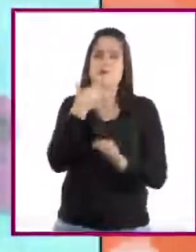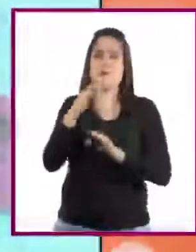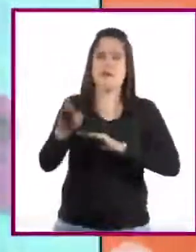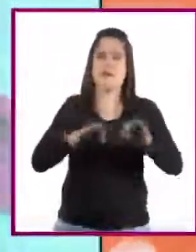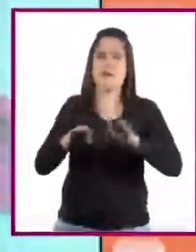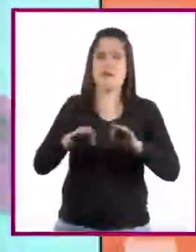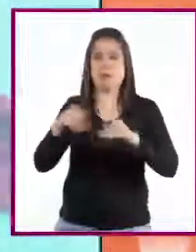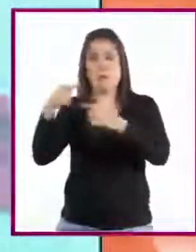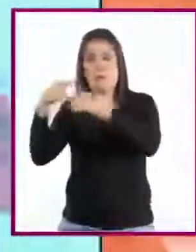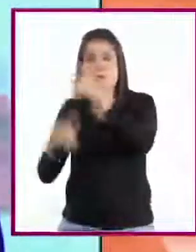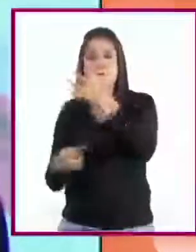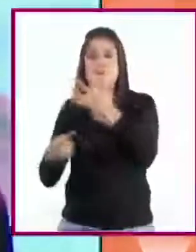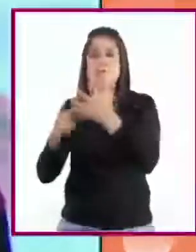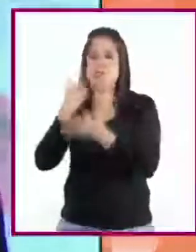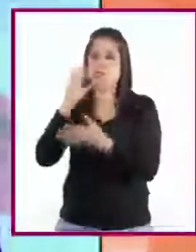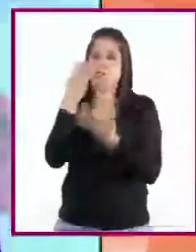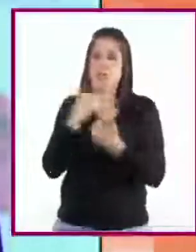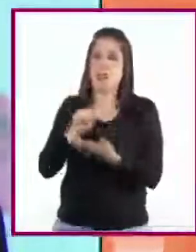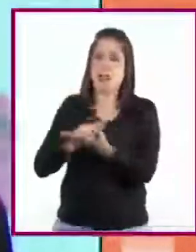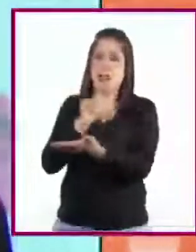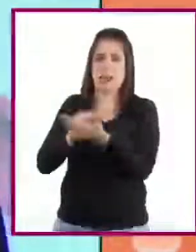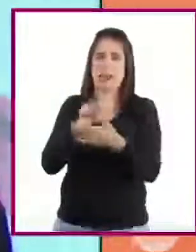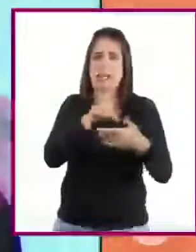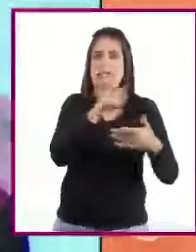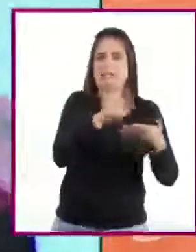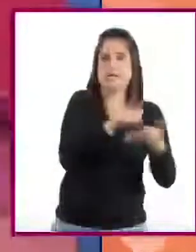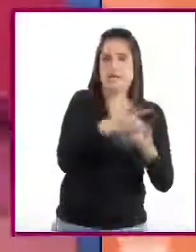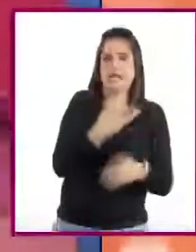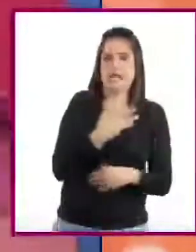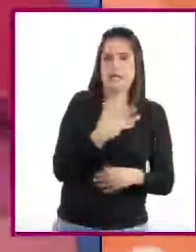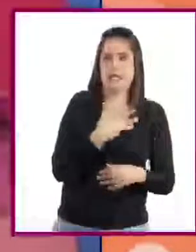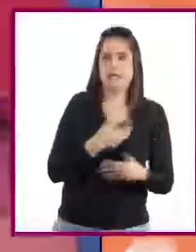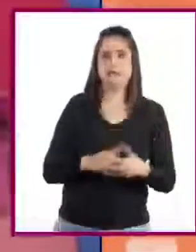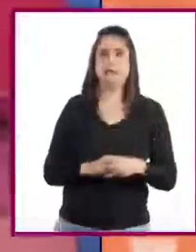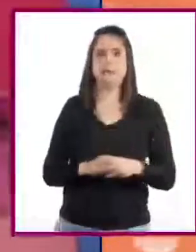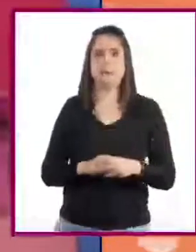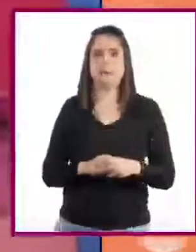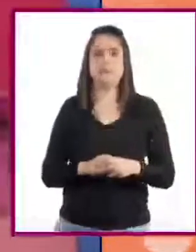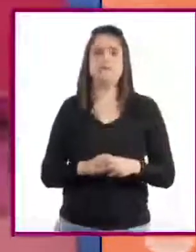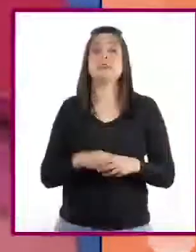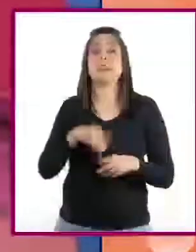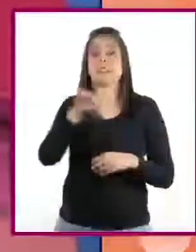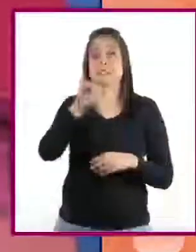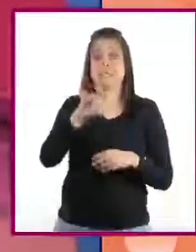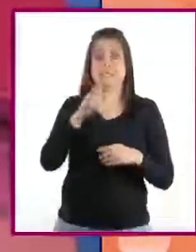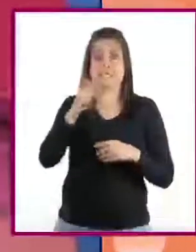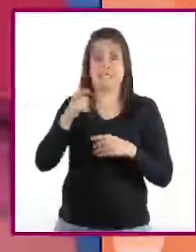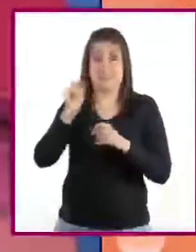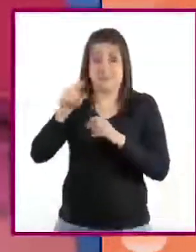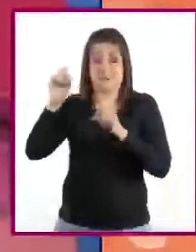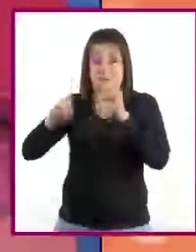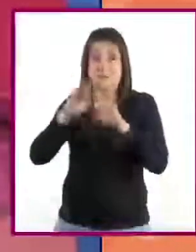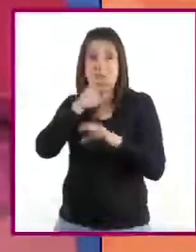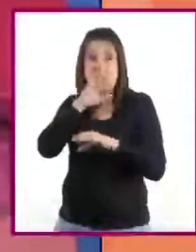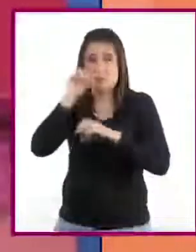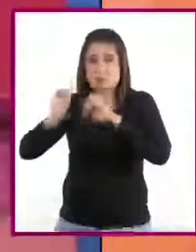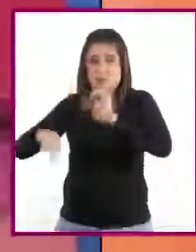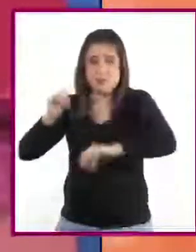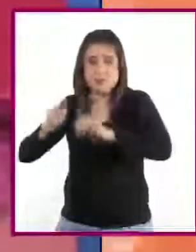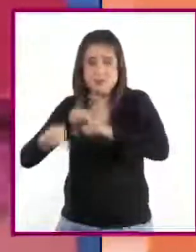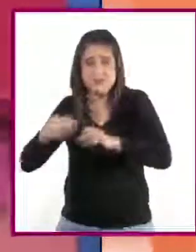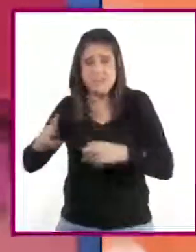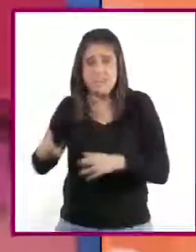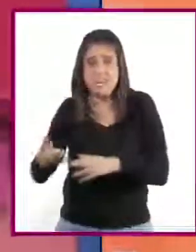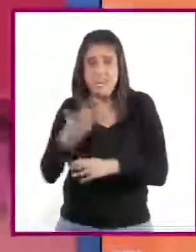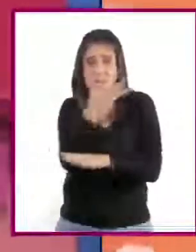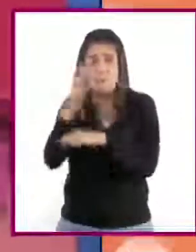Entonces, pues no creo que sea ilegal, pero pues no sé qué opinen ustedes. Bueno, en el caso de los desechos tóxicos, yo digo